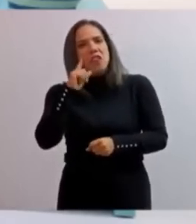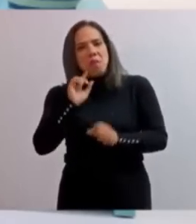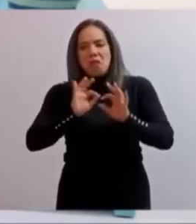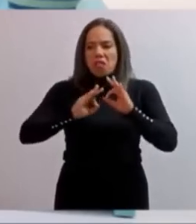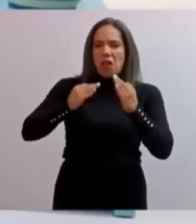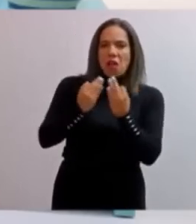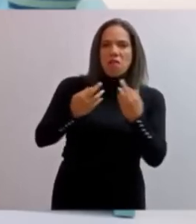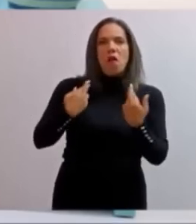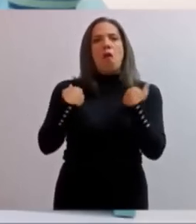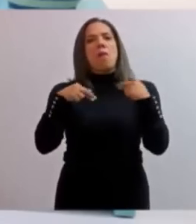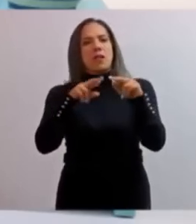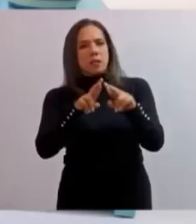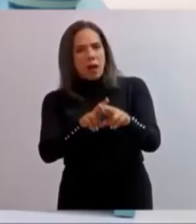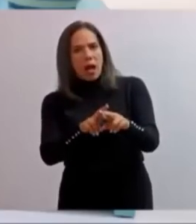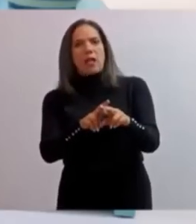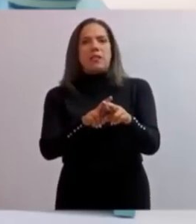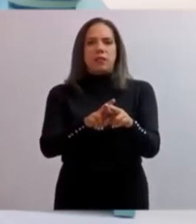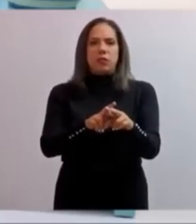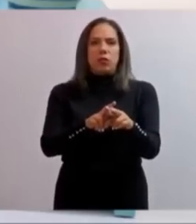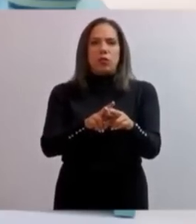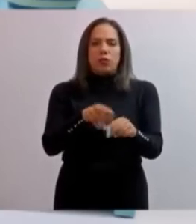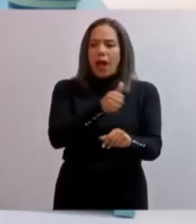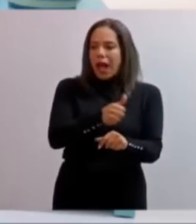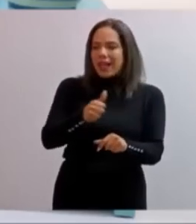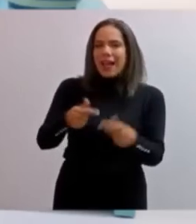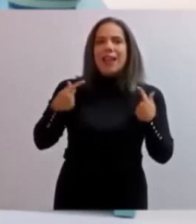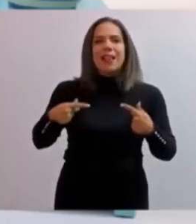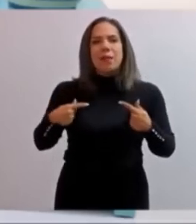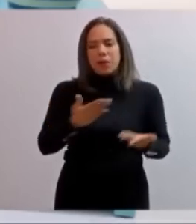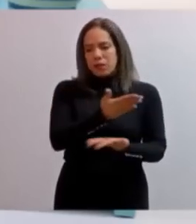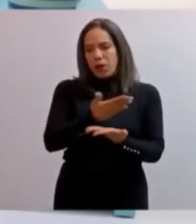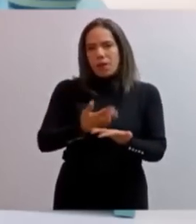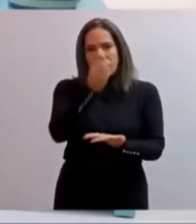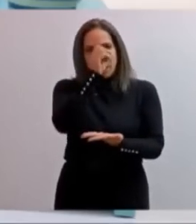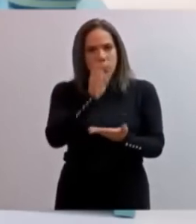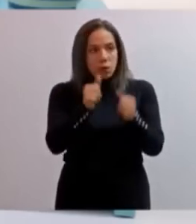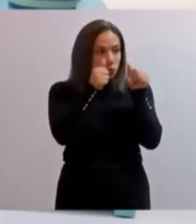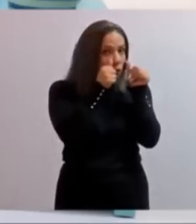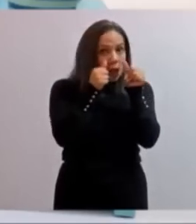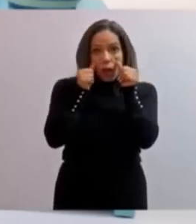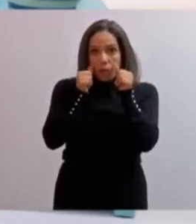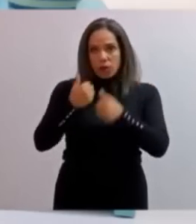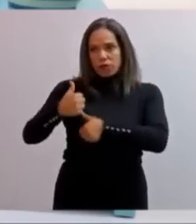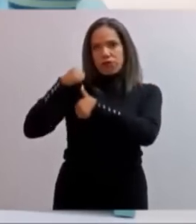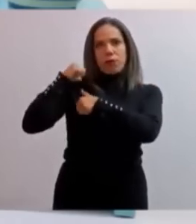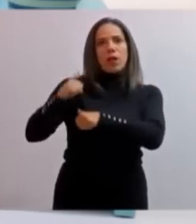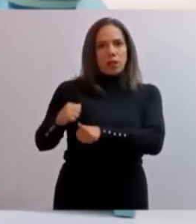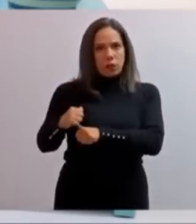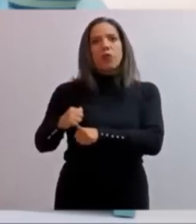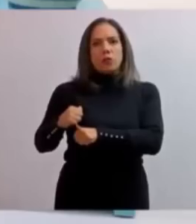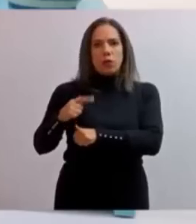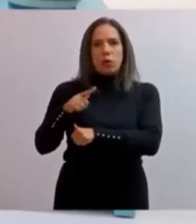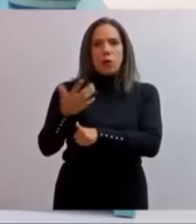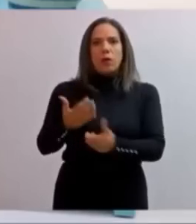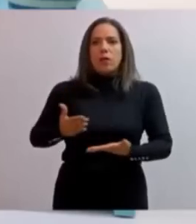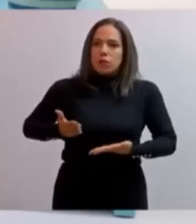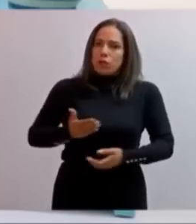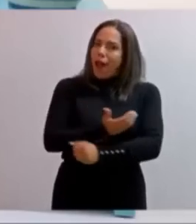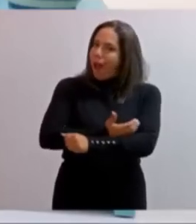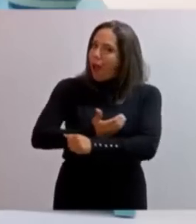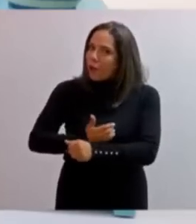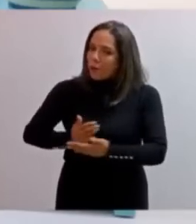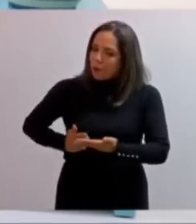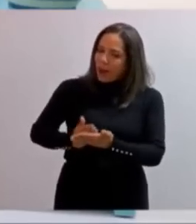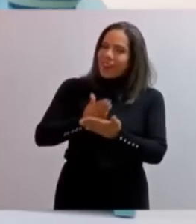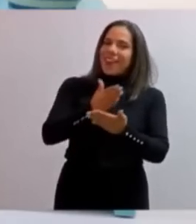de docentes, maestras, maestros, personal directivo, de supervisión y autoridades educativas que nos acompañarán a lo